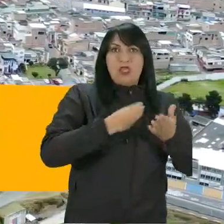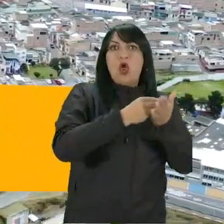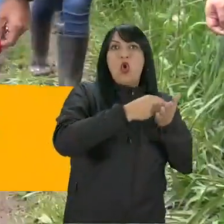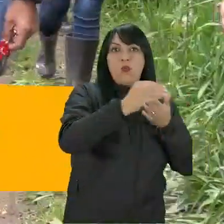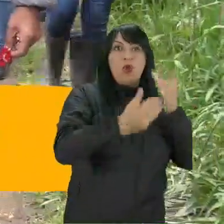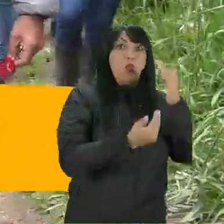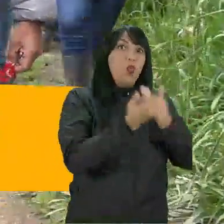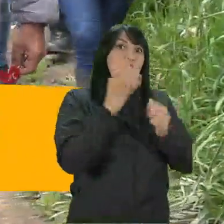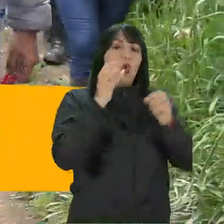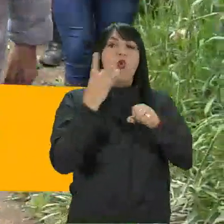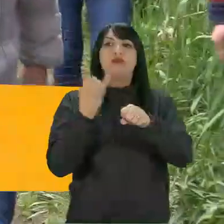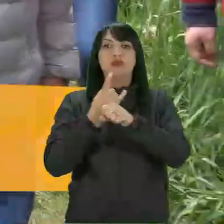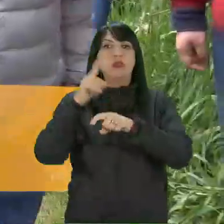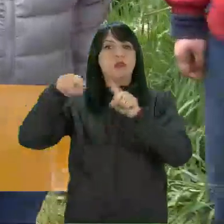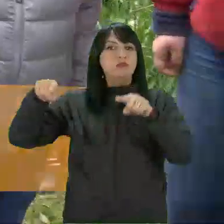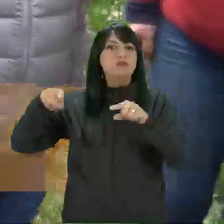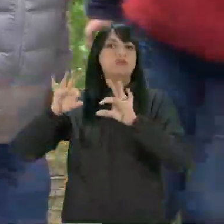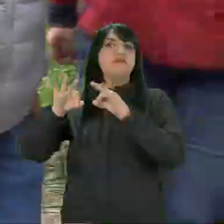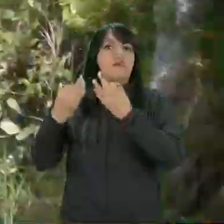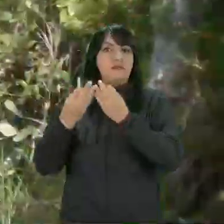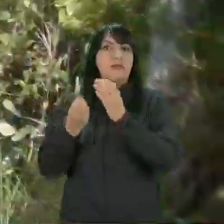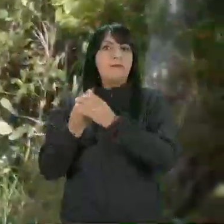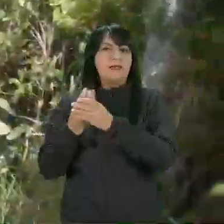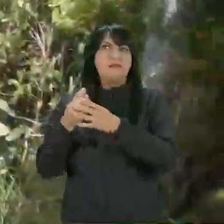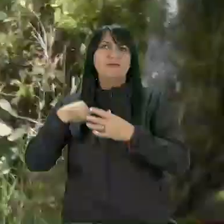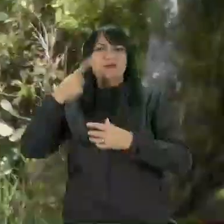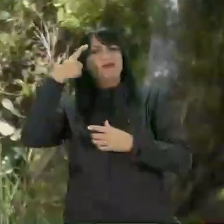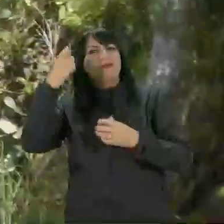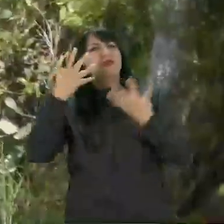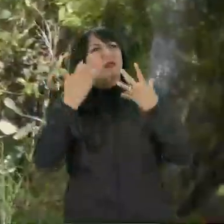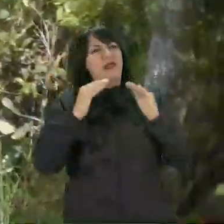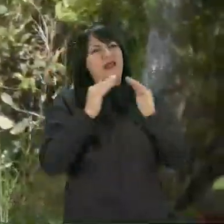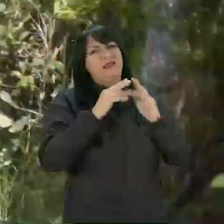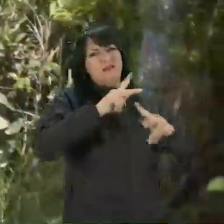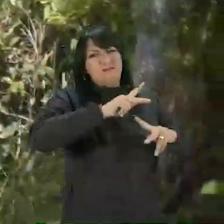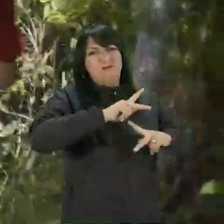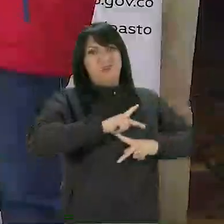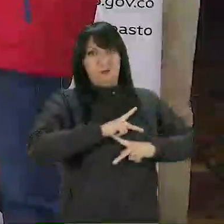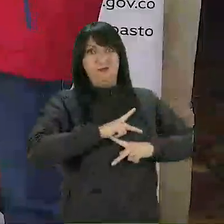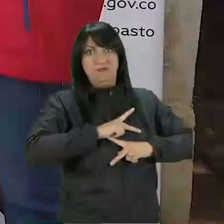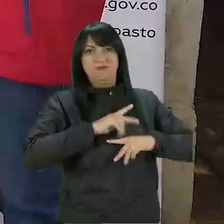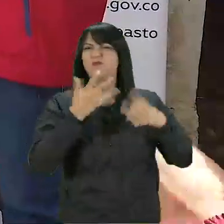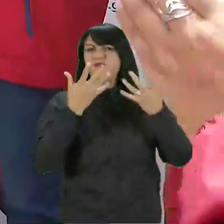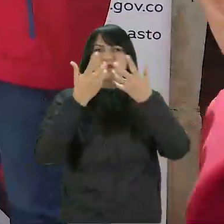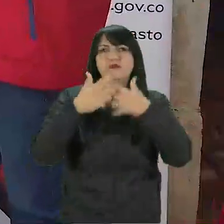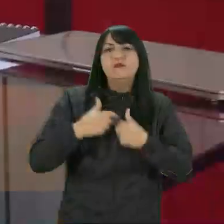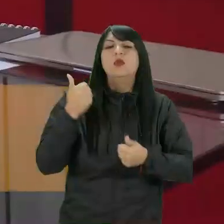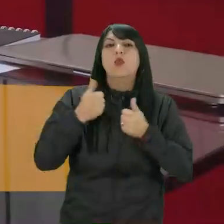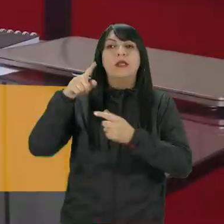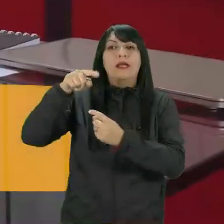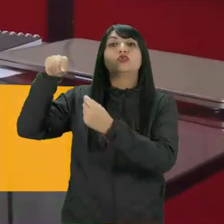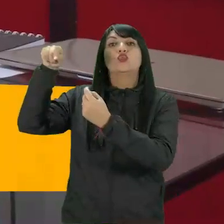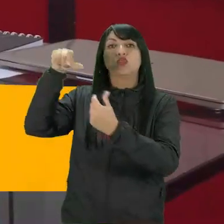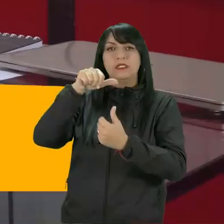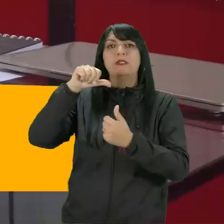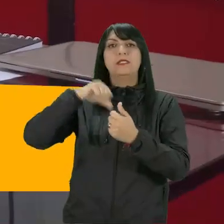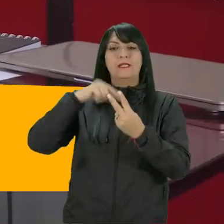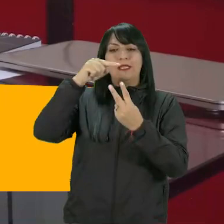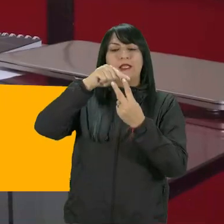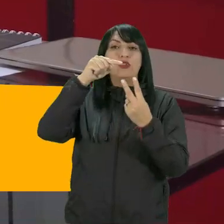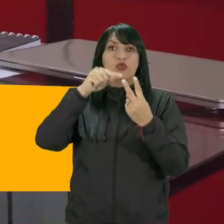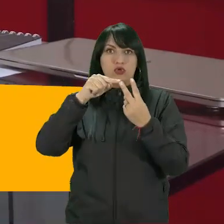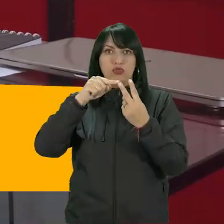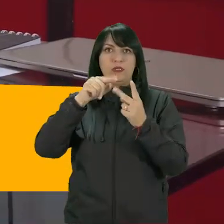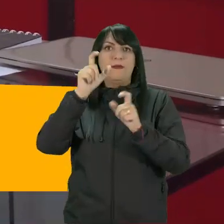vivienda nueva usada que se puede utilizar por las familias pastusas para llegar a ese sueño de obtener una vivienda propia cómo funciona